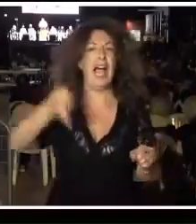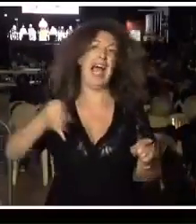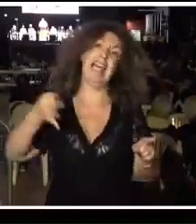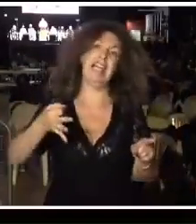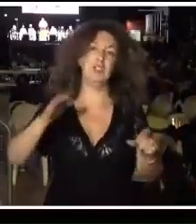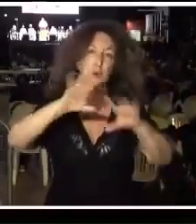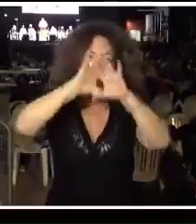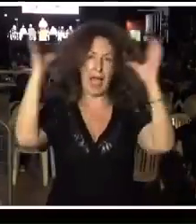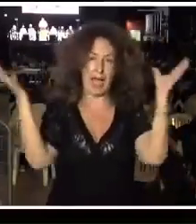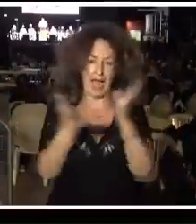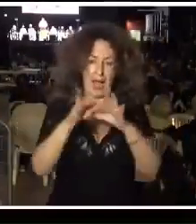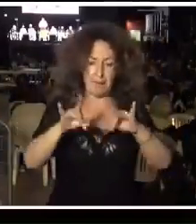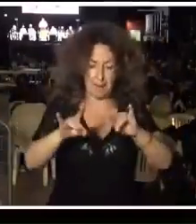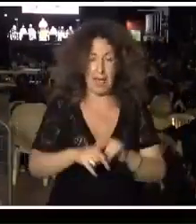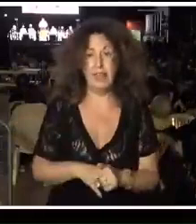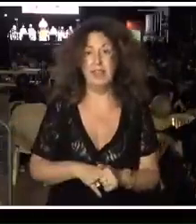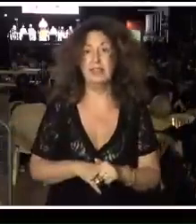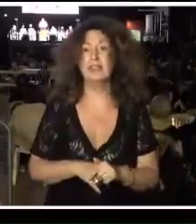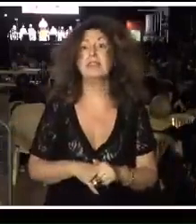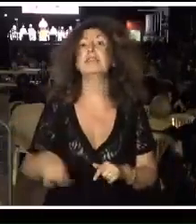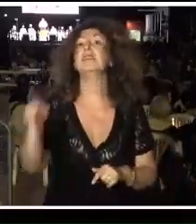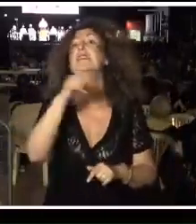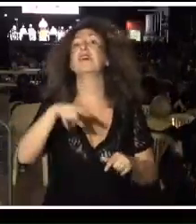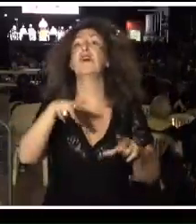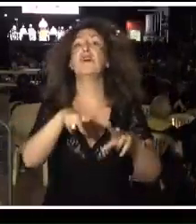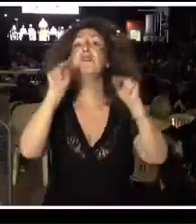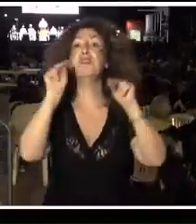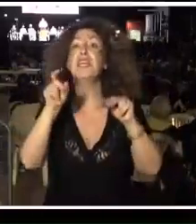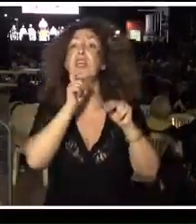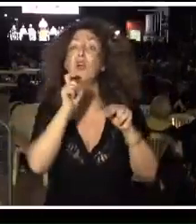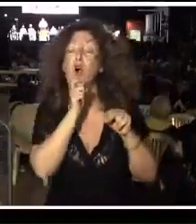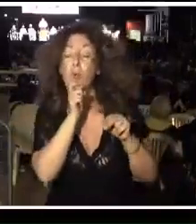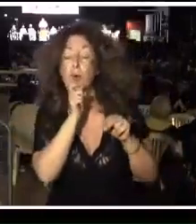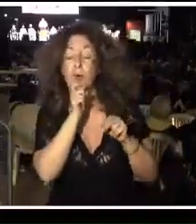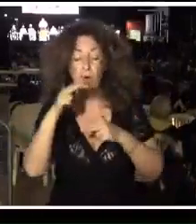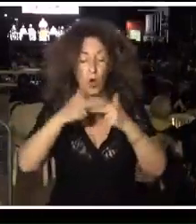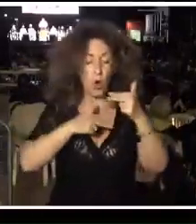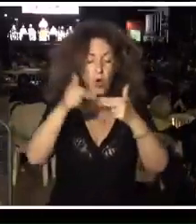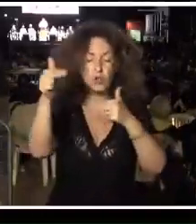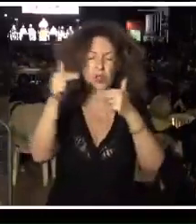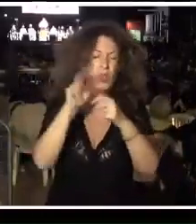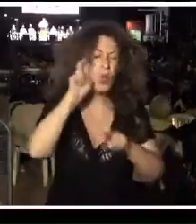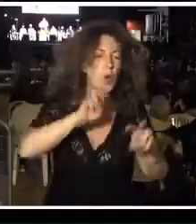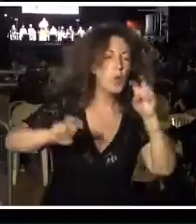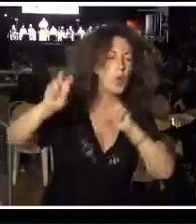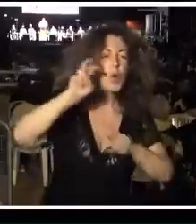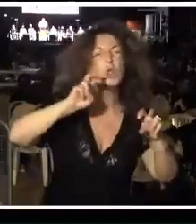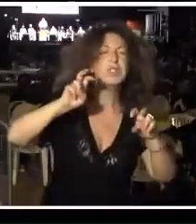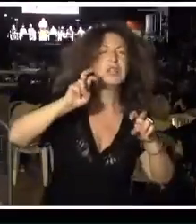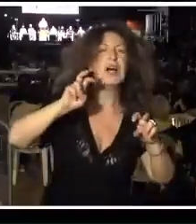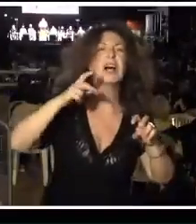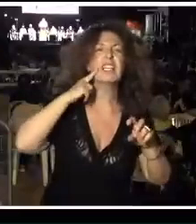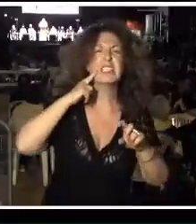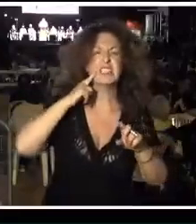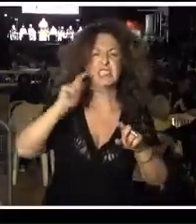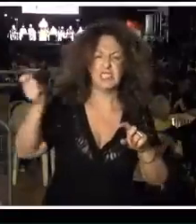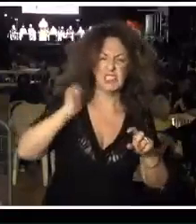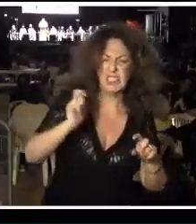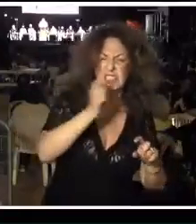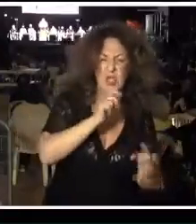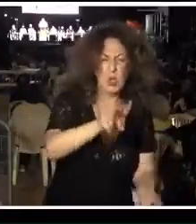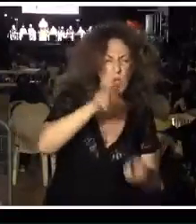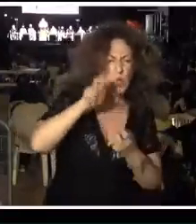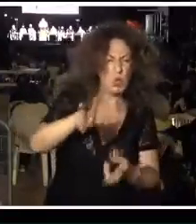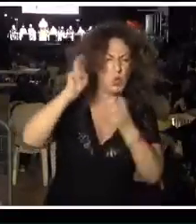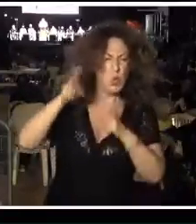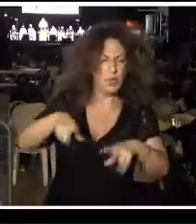planeta, y solo puede ser conjurado construyendo sociedades que renuncien a la explotación y